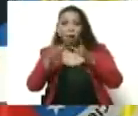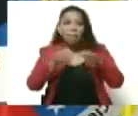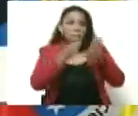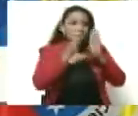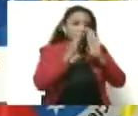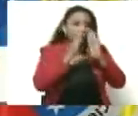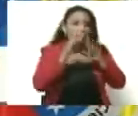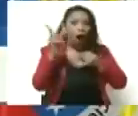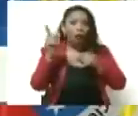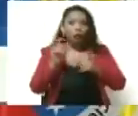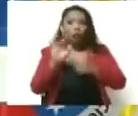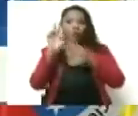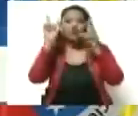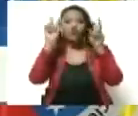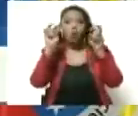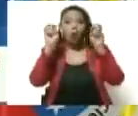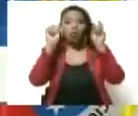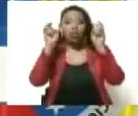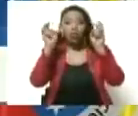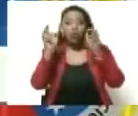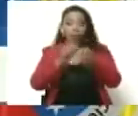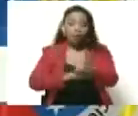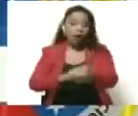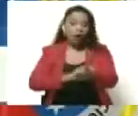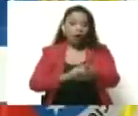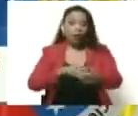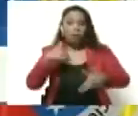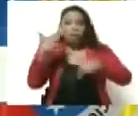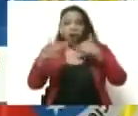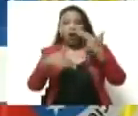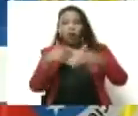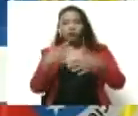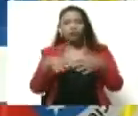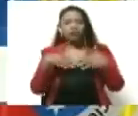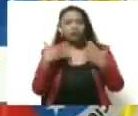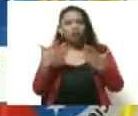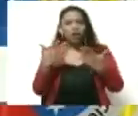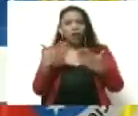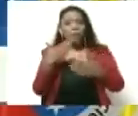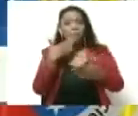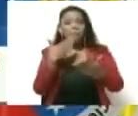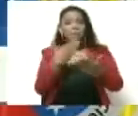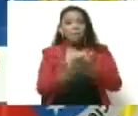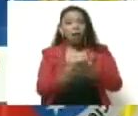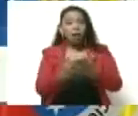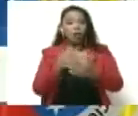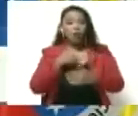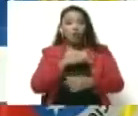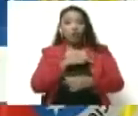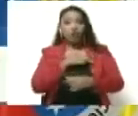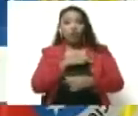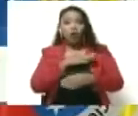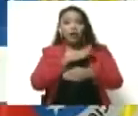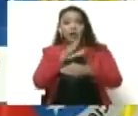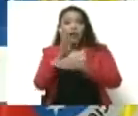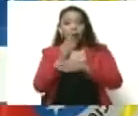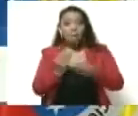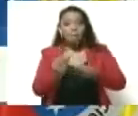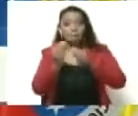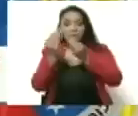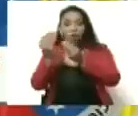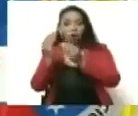están surgiendo nuevos elementos de carácter criminalístico que nos va a permitir a nosotros, bueno, ir aportando